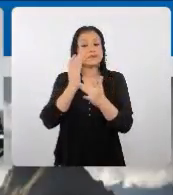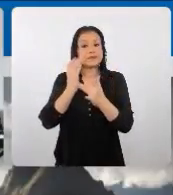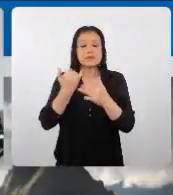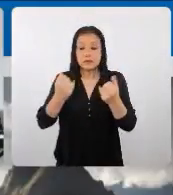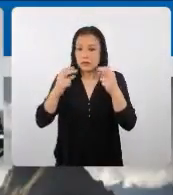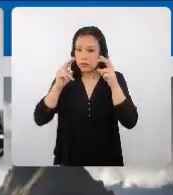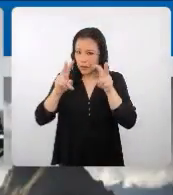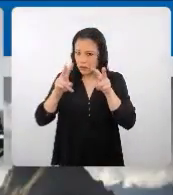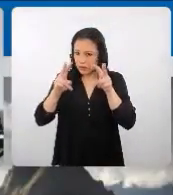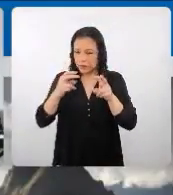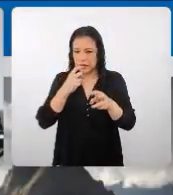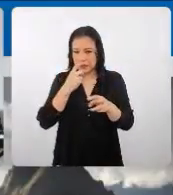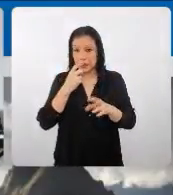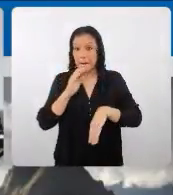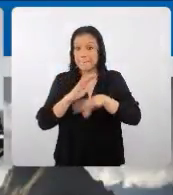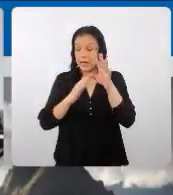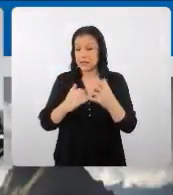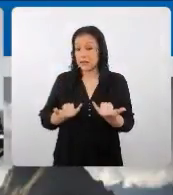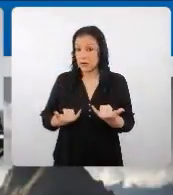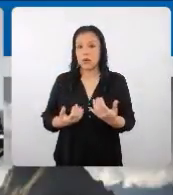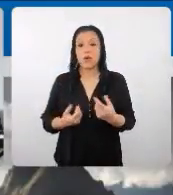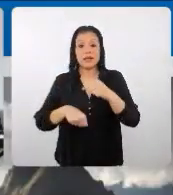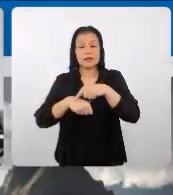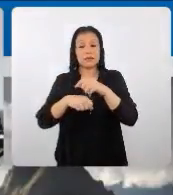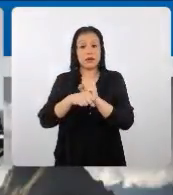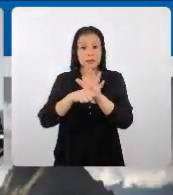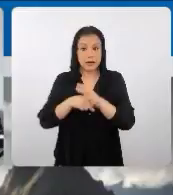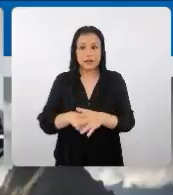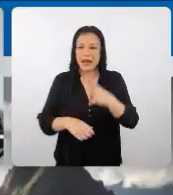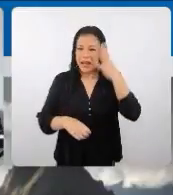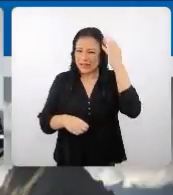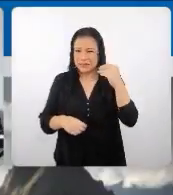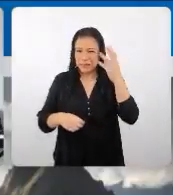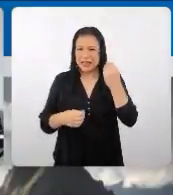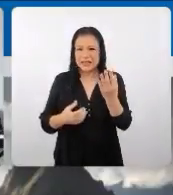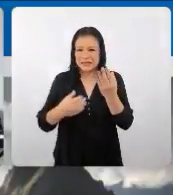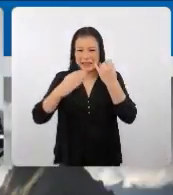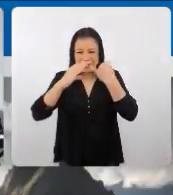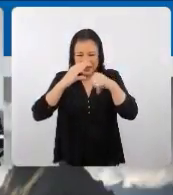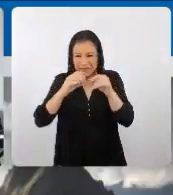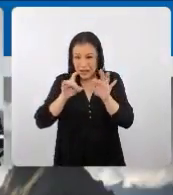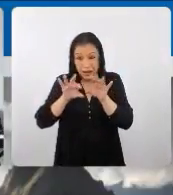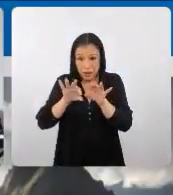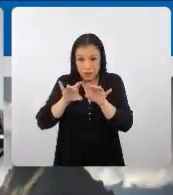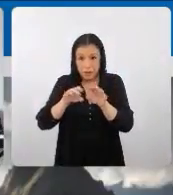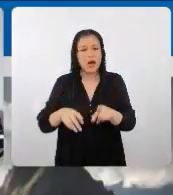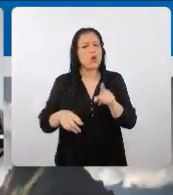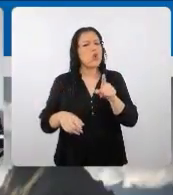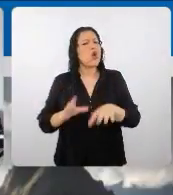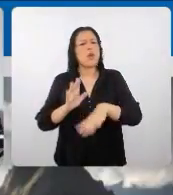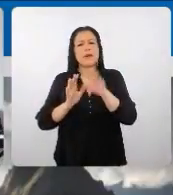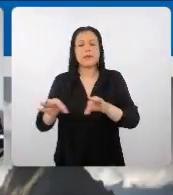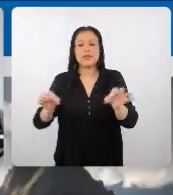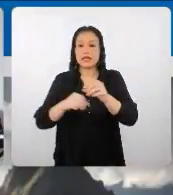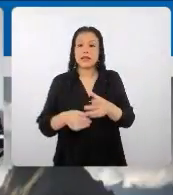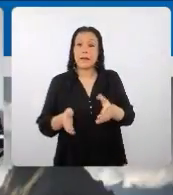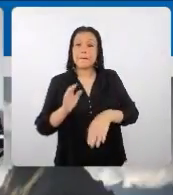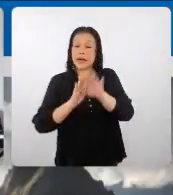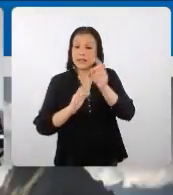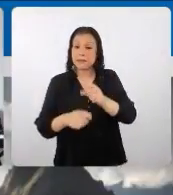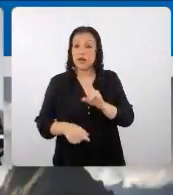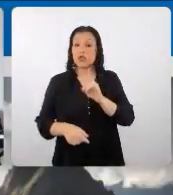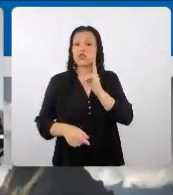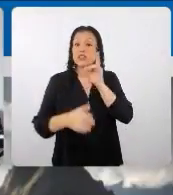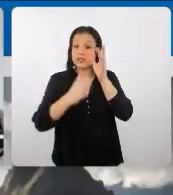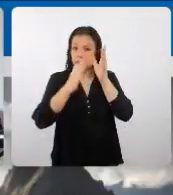actualmente, y más aún con el tema de la pandemia, la experiencia online es primordial. Este perfil de estadounidense es muy